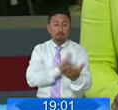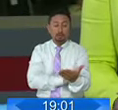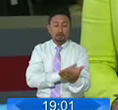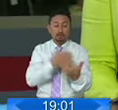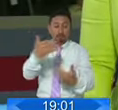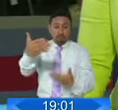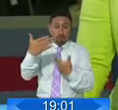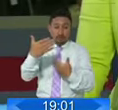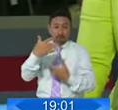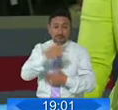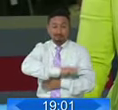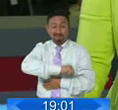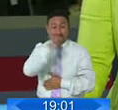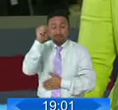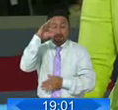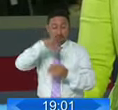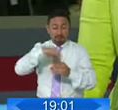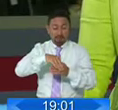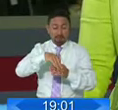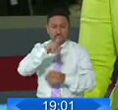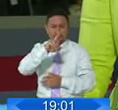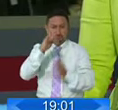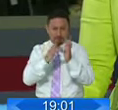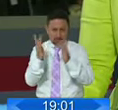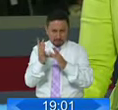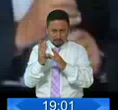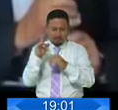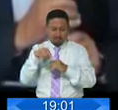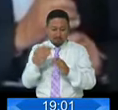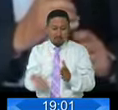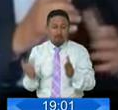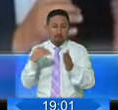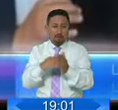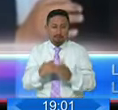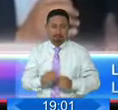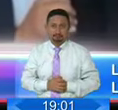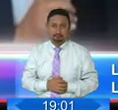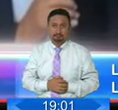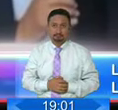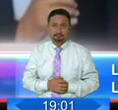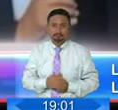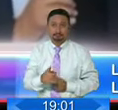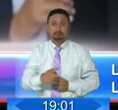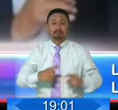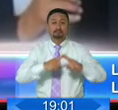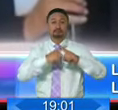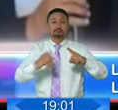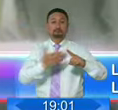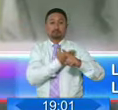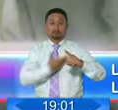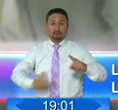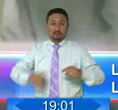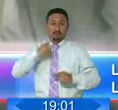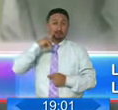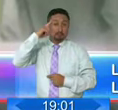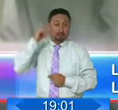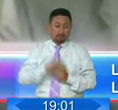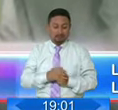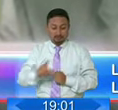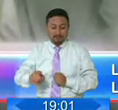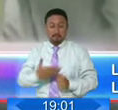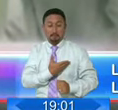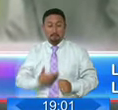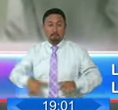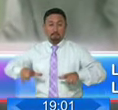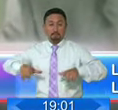ganó las elecciones el pasado 12 de abril. La confrontación verbal entre el exmandatario Rafael Correa y el presidente Lenín